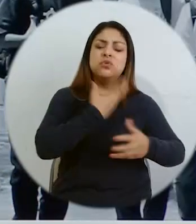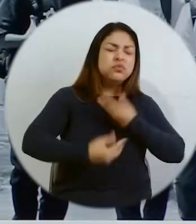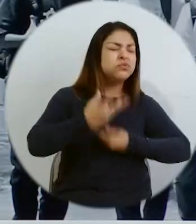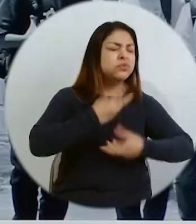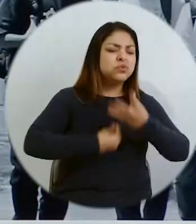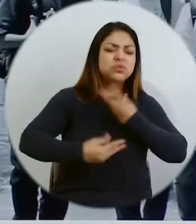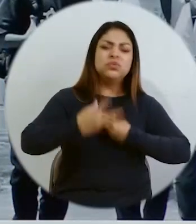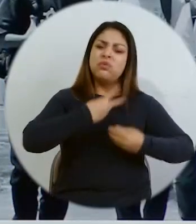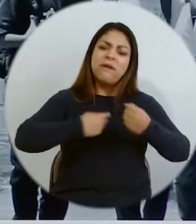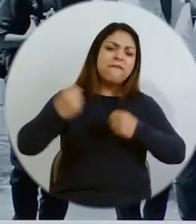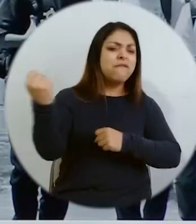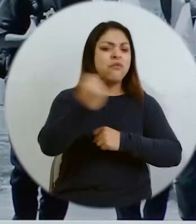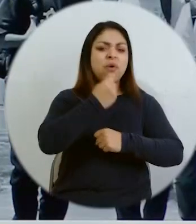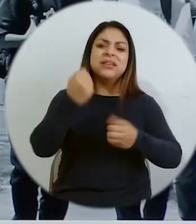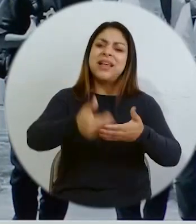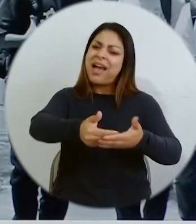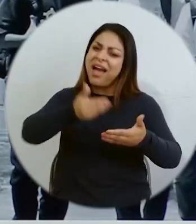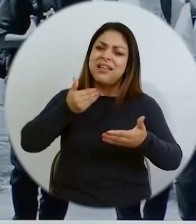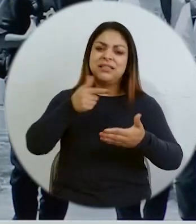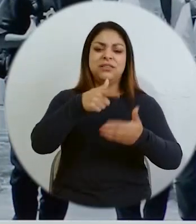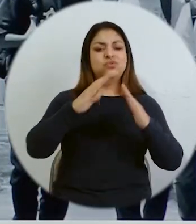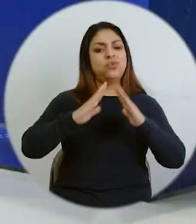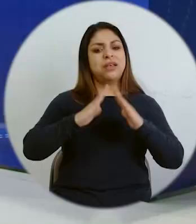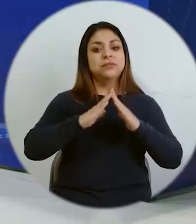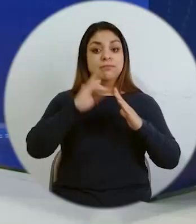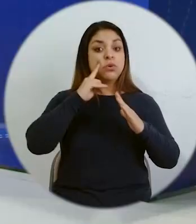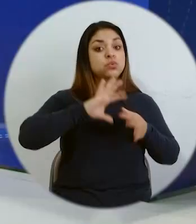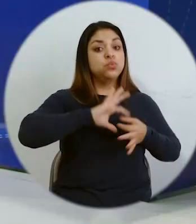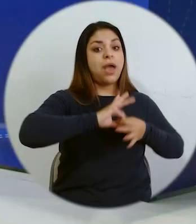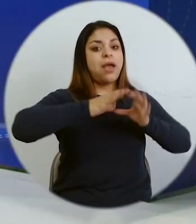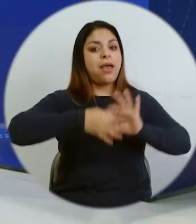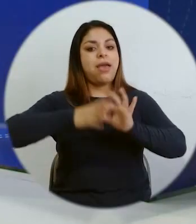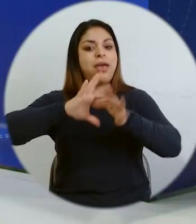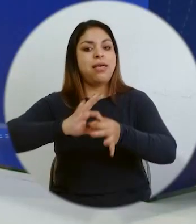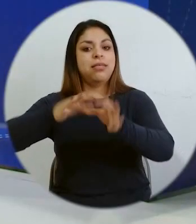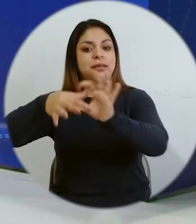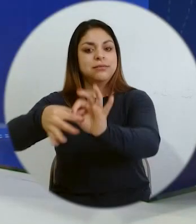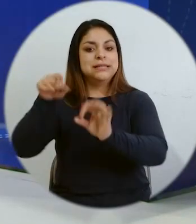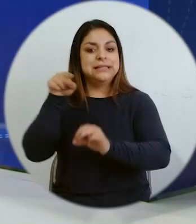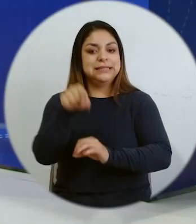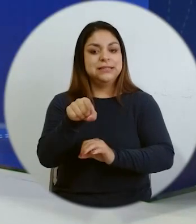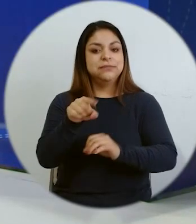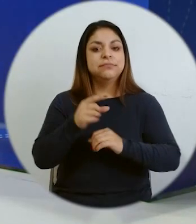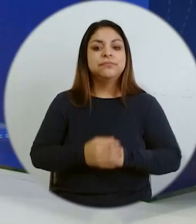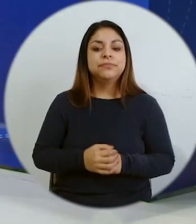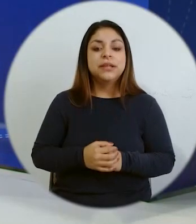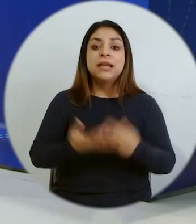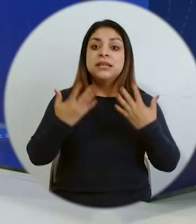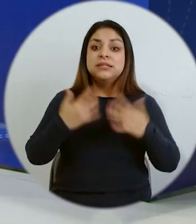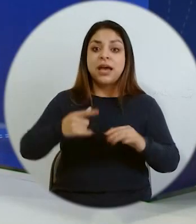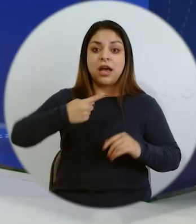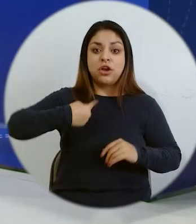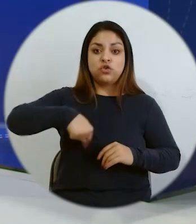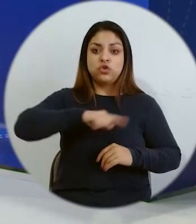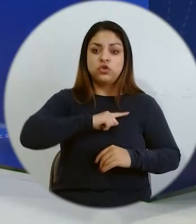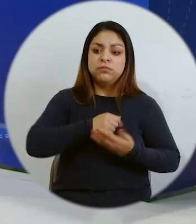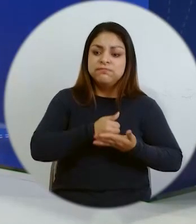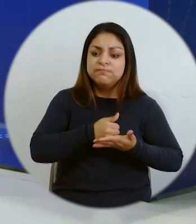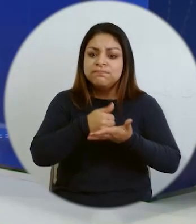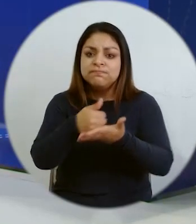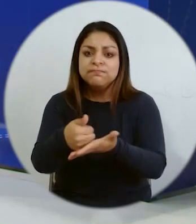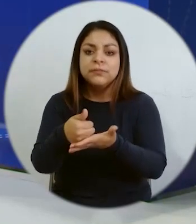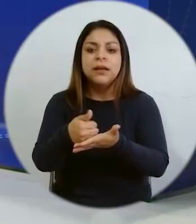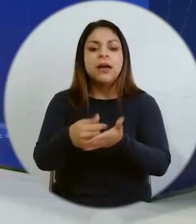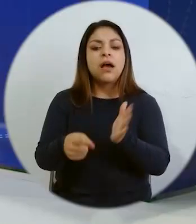mucho daño, mucha violencia en su hogar, previamente, porque esto es una cadena, ¿verdad? Y cuando ya nosotros